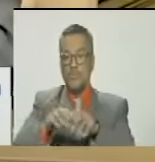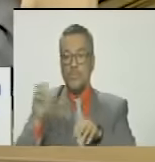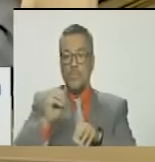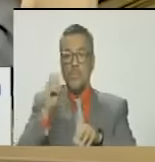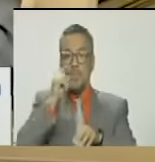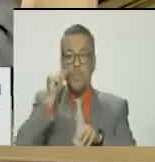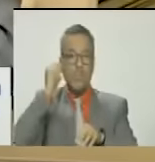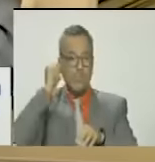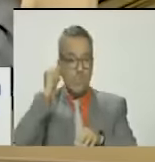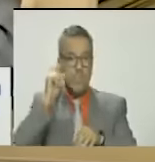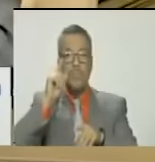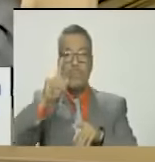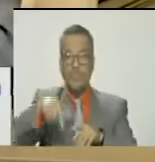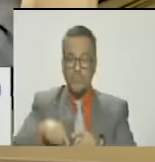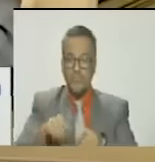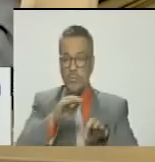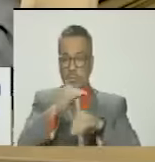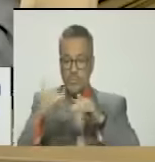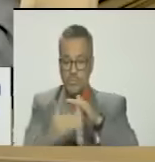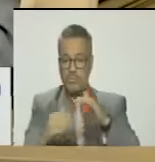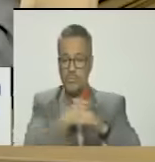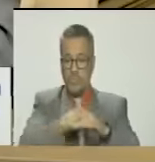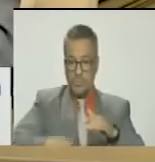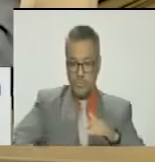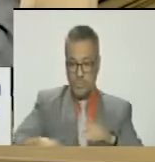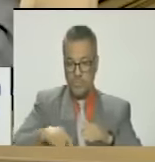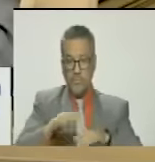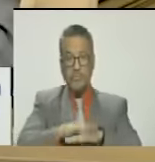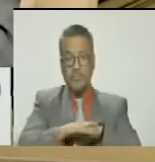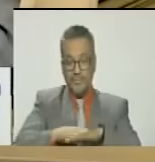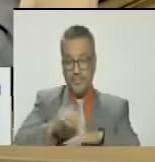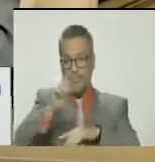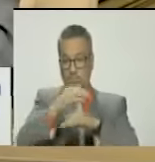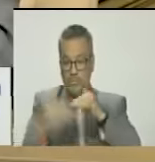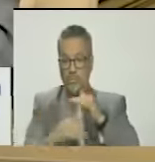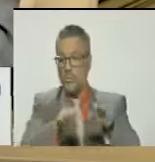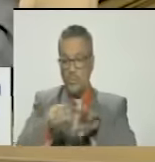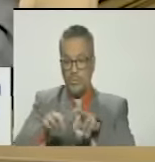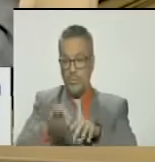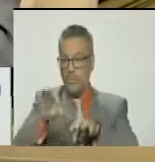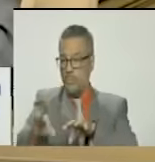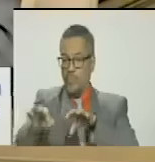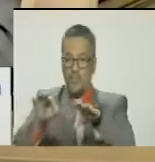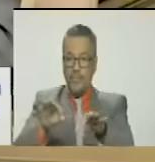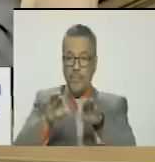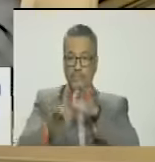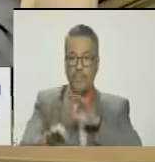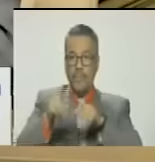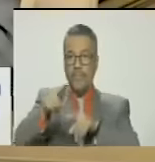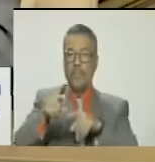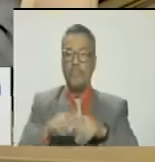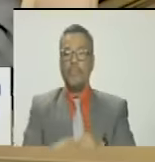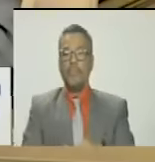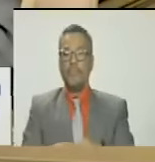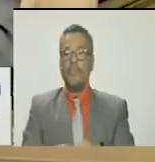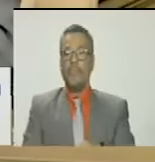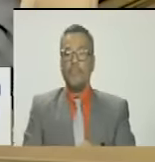o secretaria y un subsecretario o subsecretaria elegidos o elegidas fuera de su